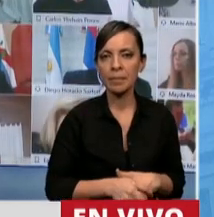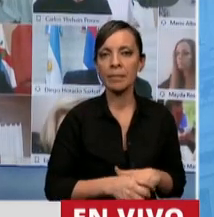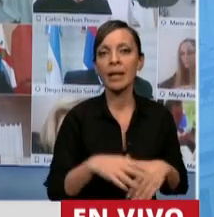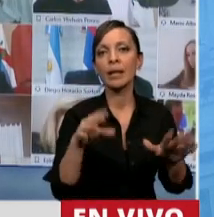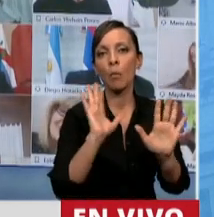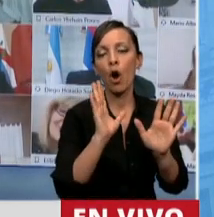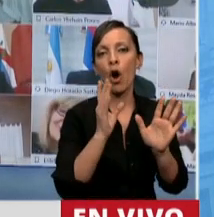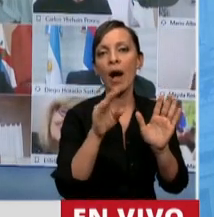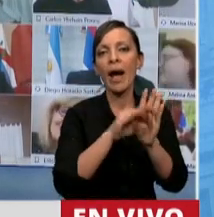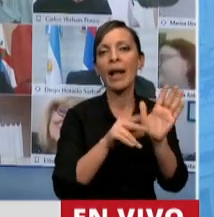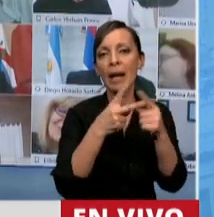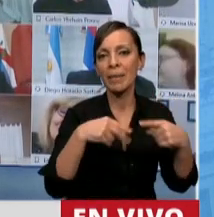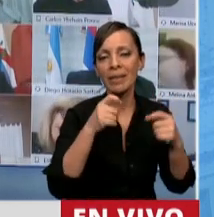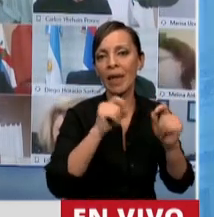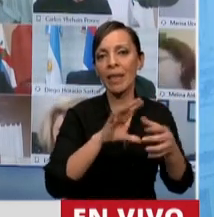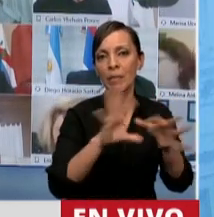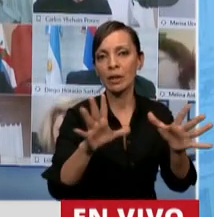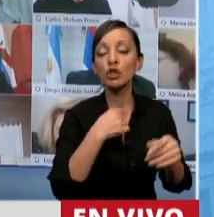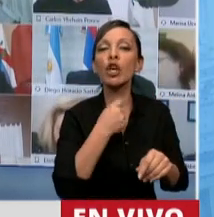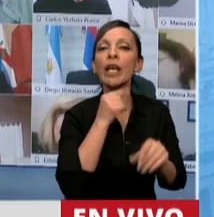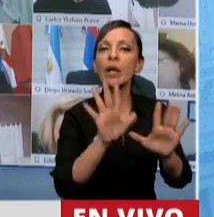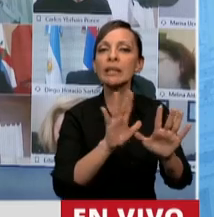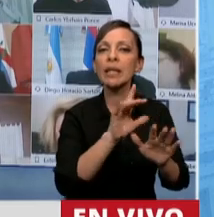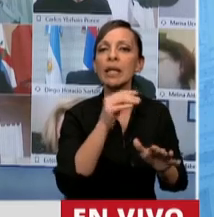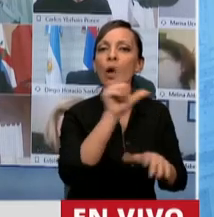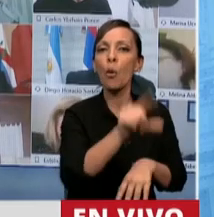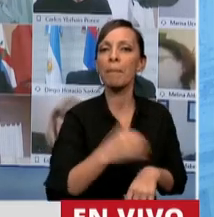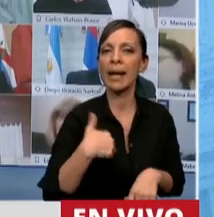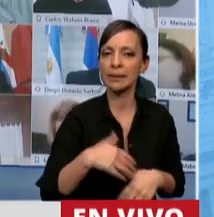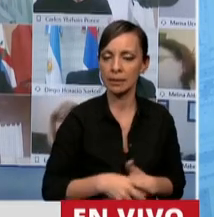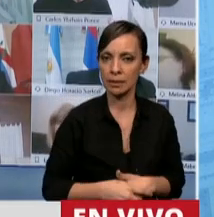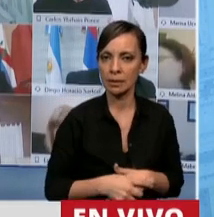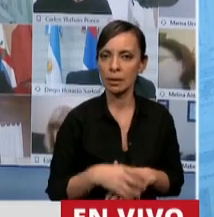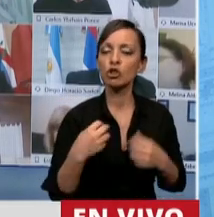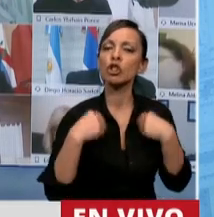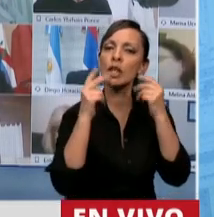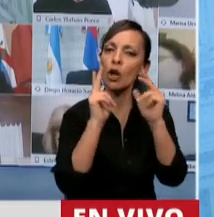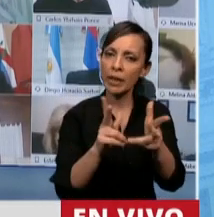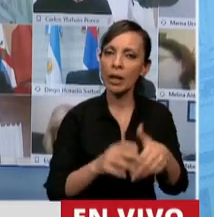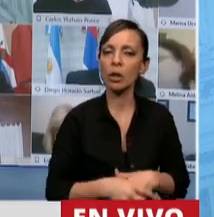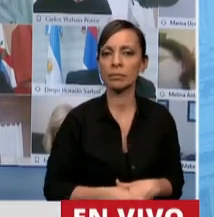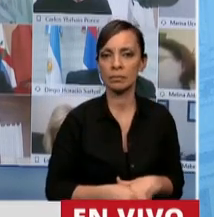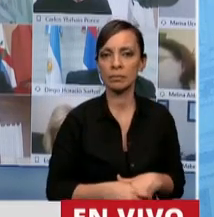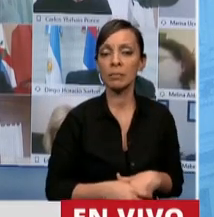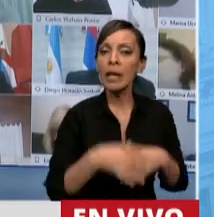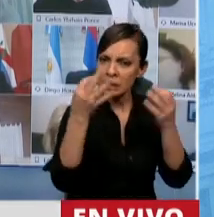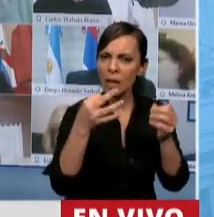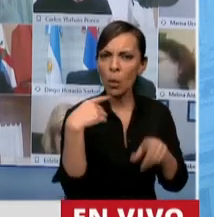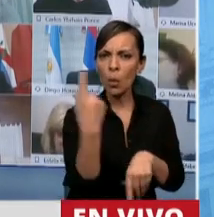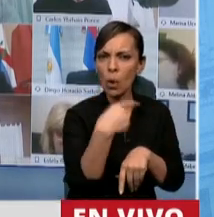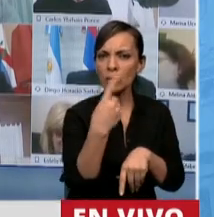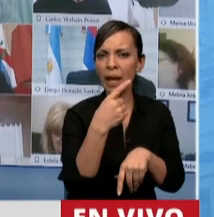la democracia representativa. Yo quiero vivir en ese país, se los comparto, les digo cuáles son, seguramente